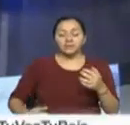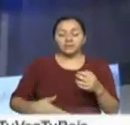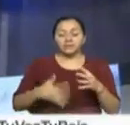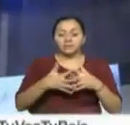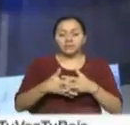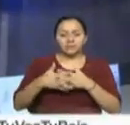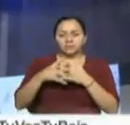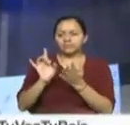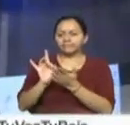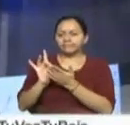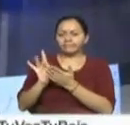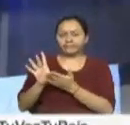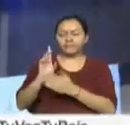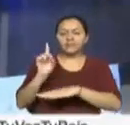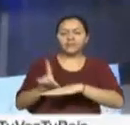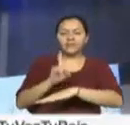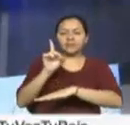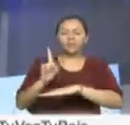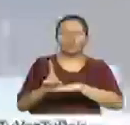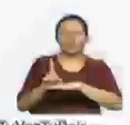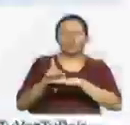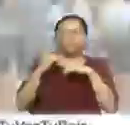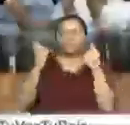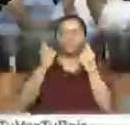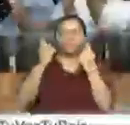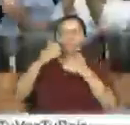Comey, director del FBI.